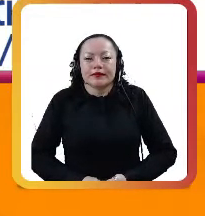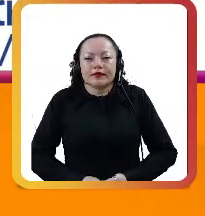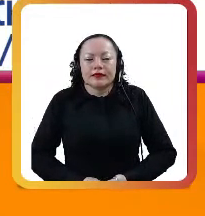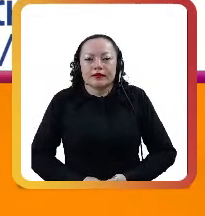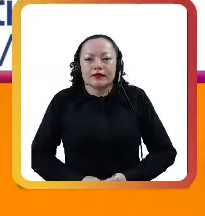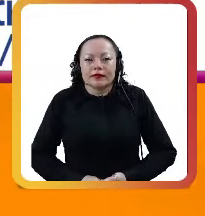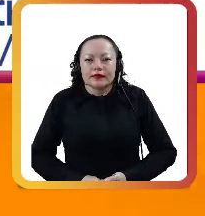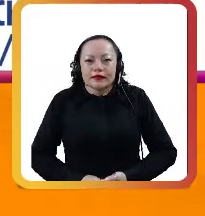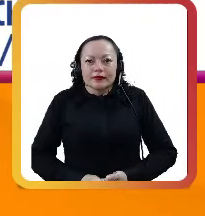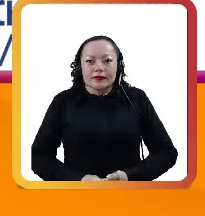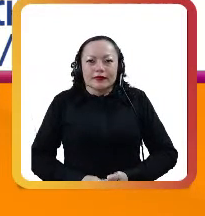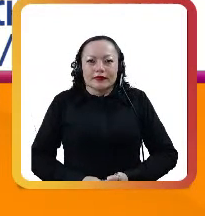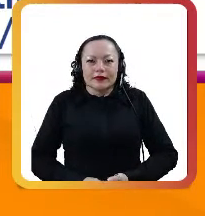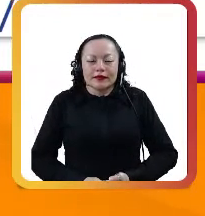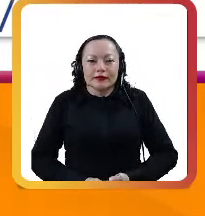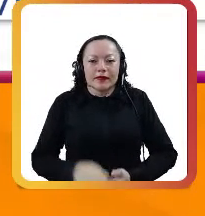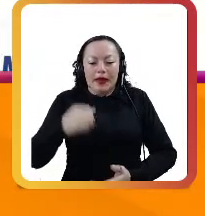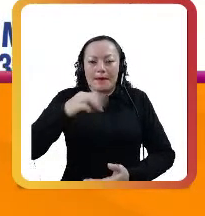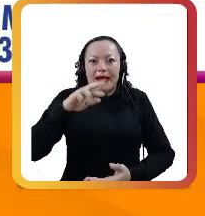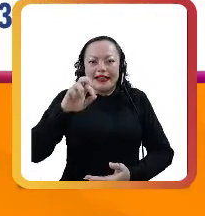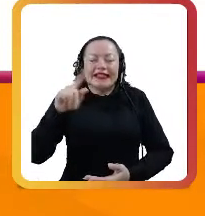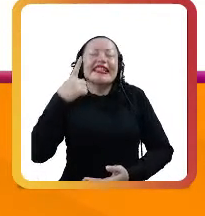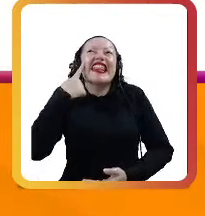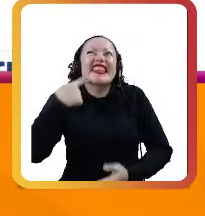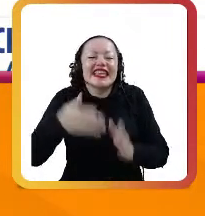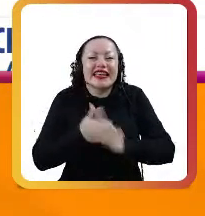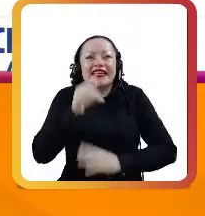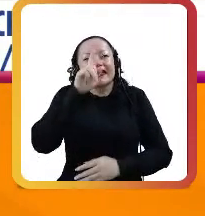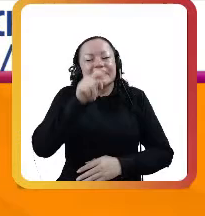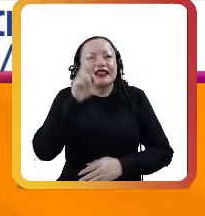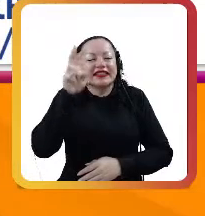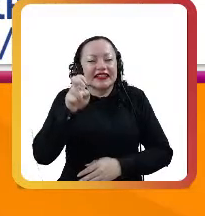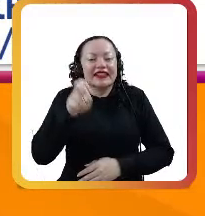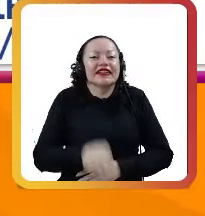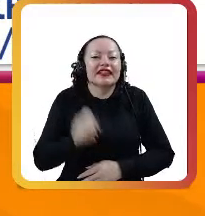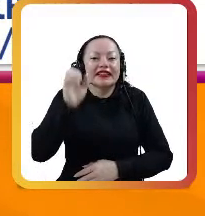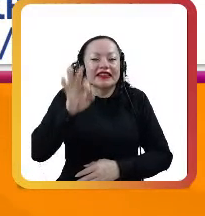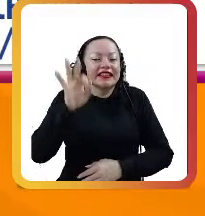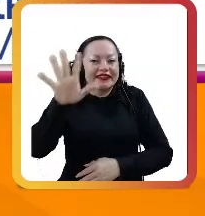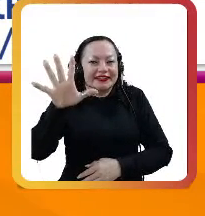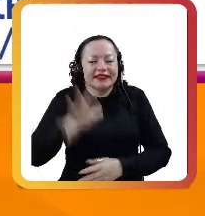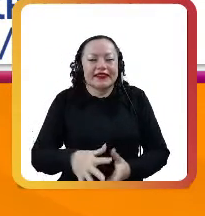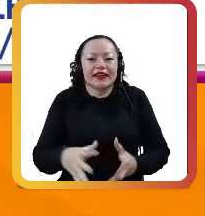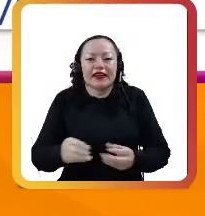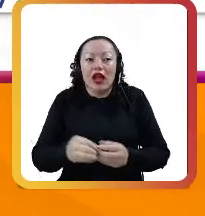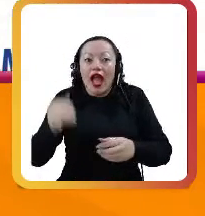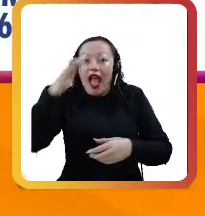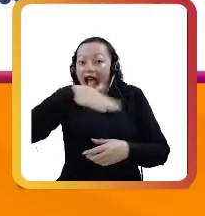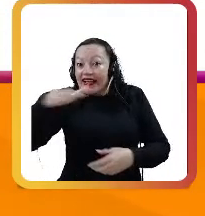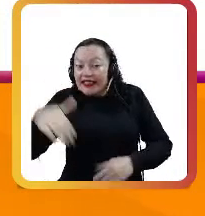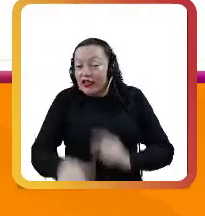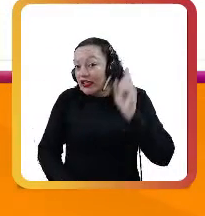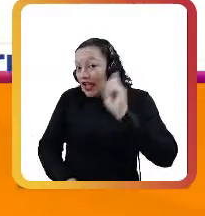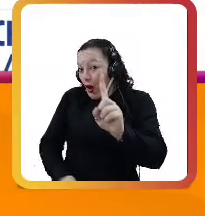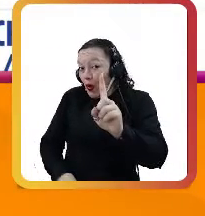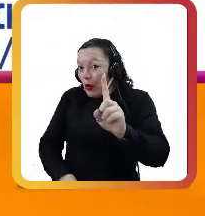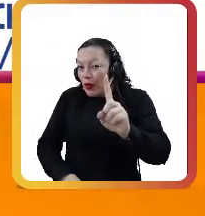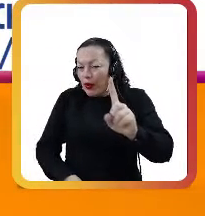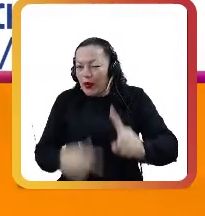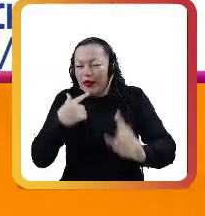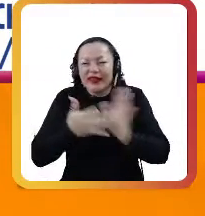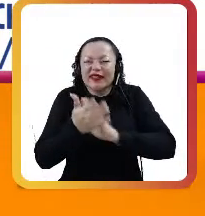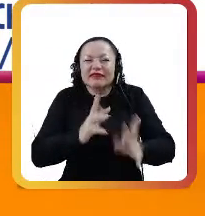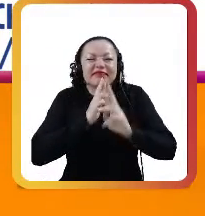9-2-7-1. El Paisita Día 67-35, 6-7-3-5. La Antioqueñita 1.